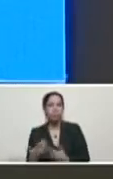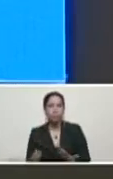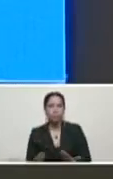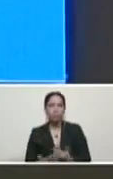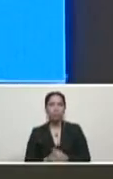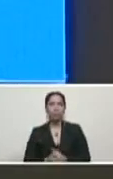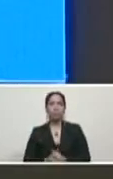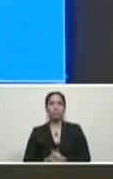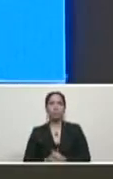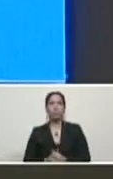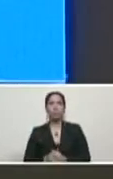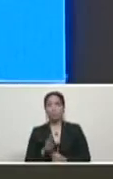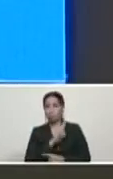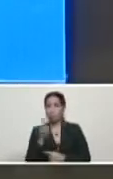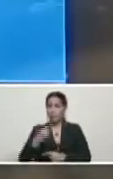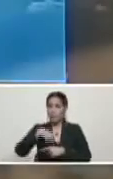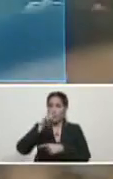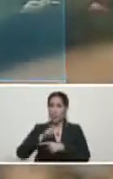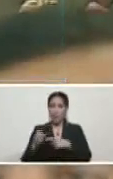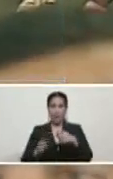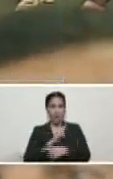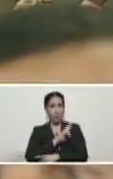y la Primera República